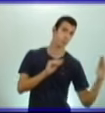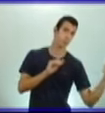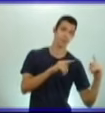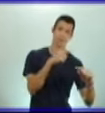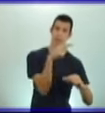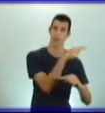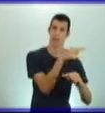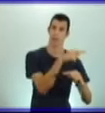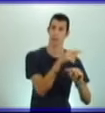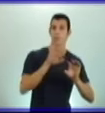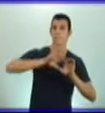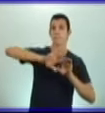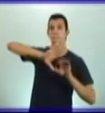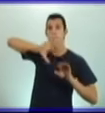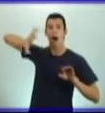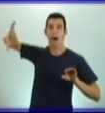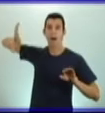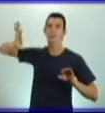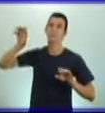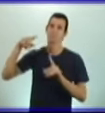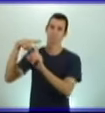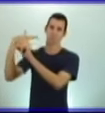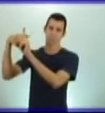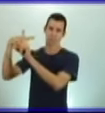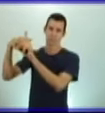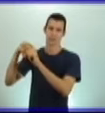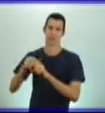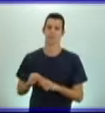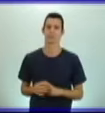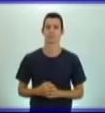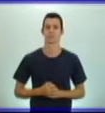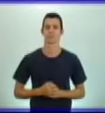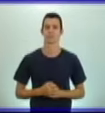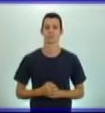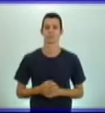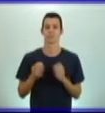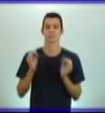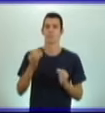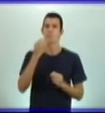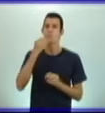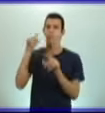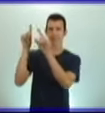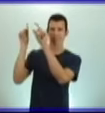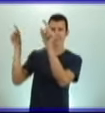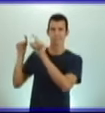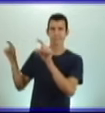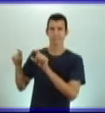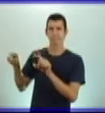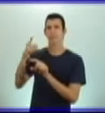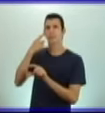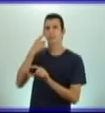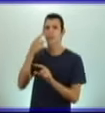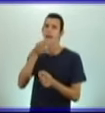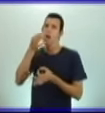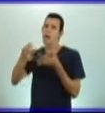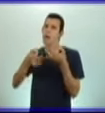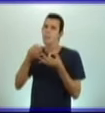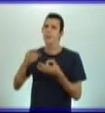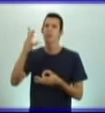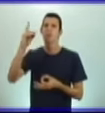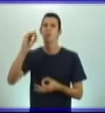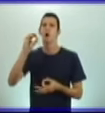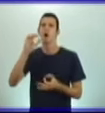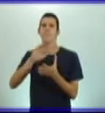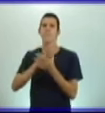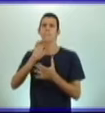dominio de esta función son las x pertenecientes reales con x diferente de 2. Para la imagen entonces vemos la asíntota